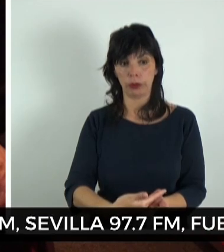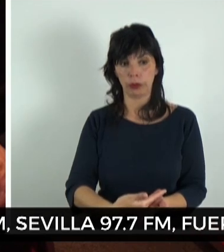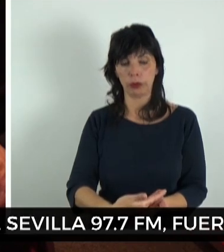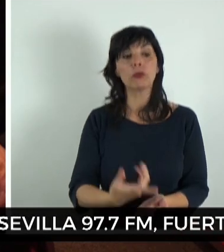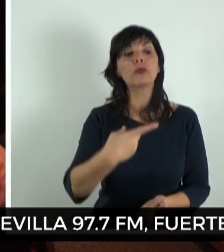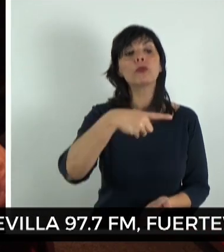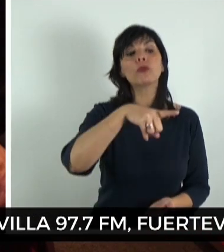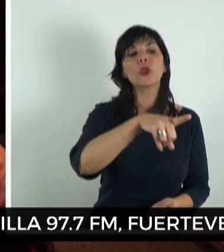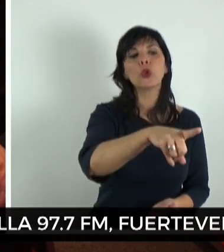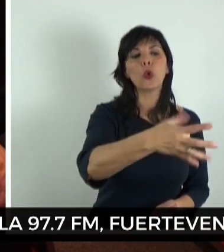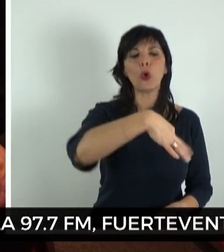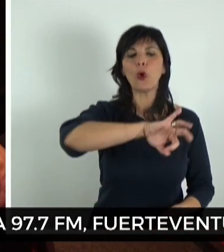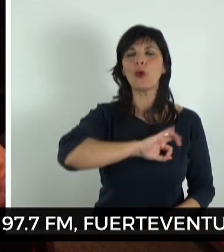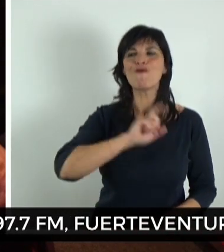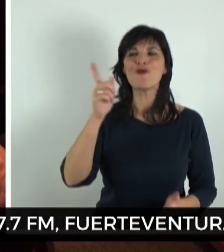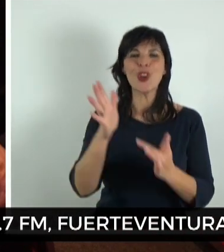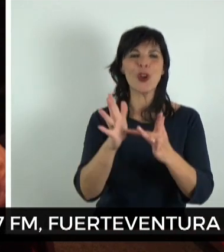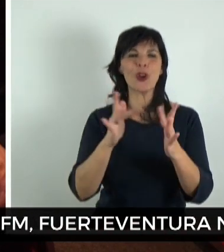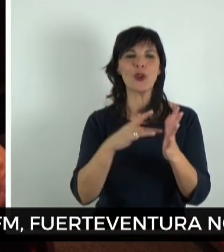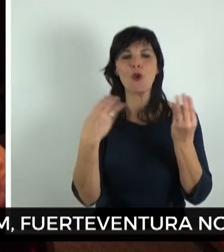que tú y el Señor Jesucristo,